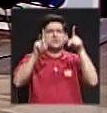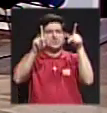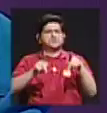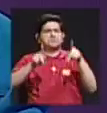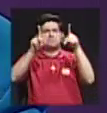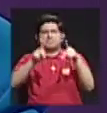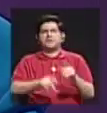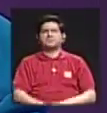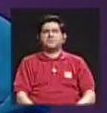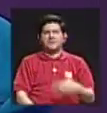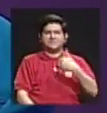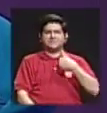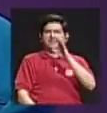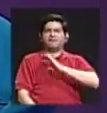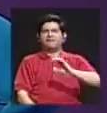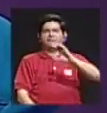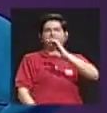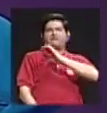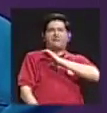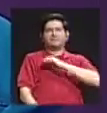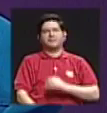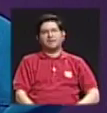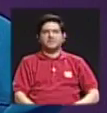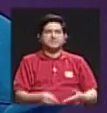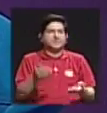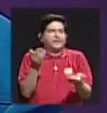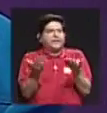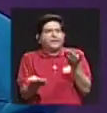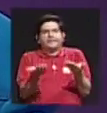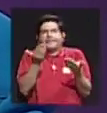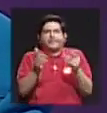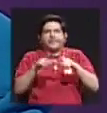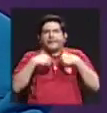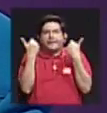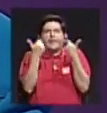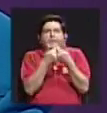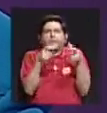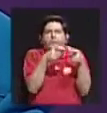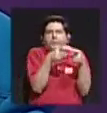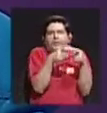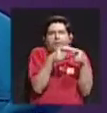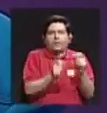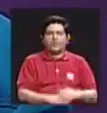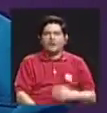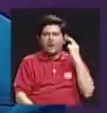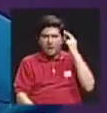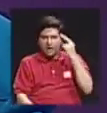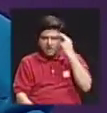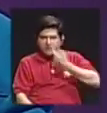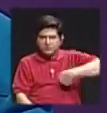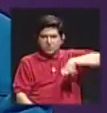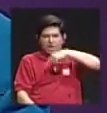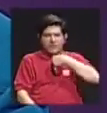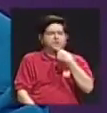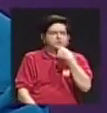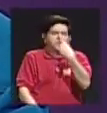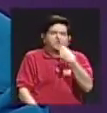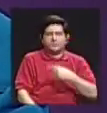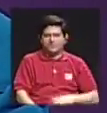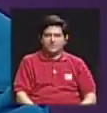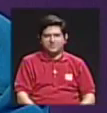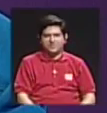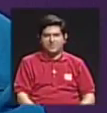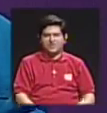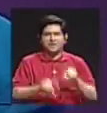provienen de, o somos personas que estamos en grupos de minoría porque nos tildan de que